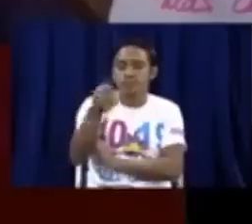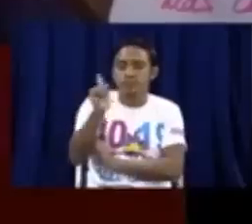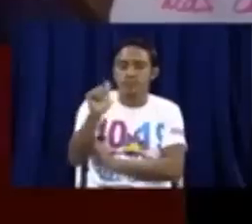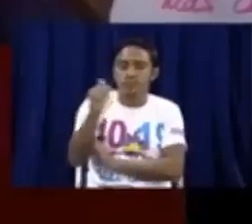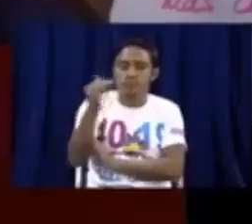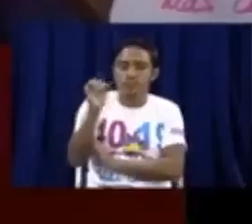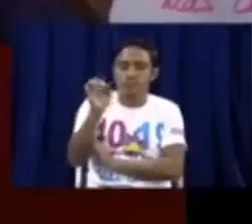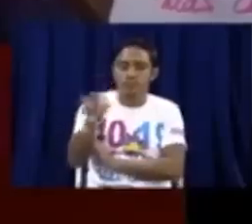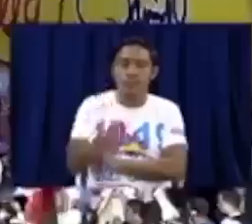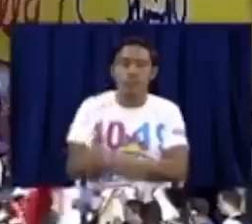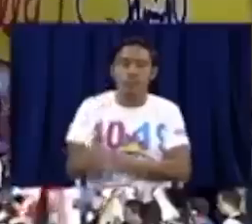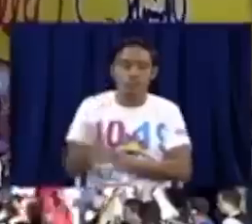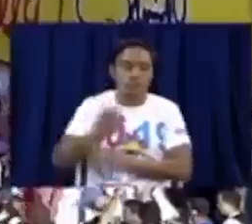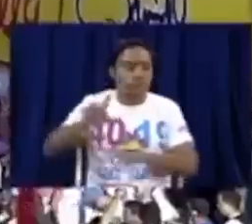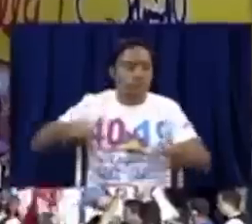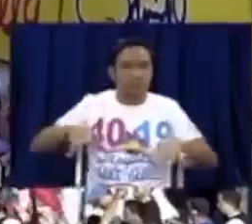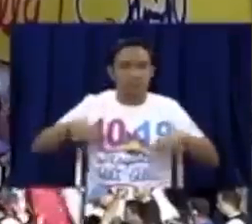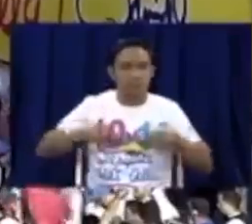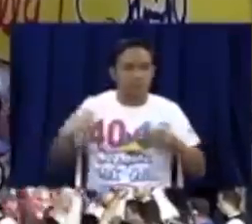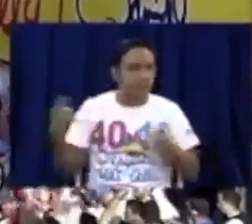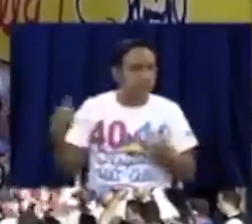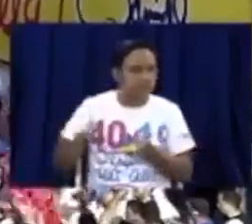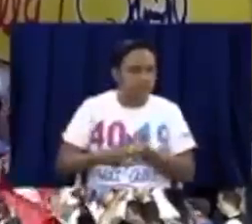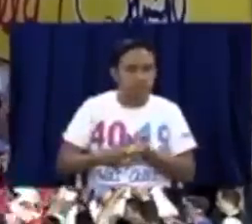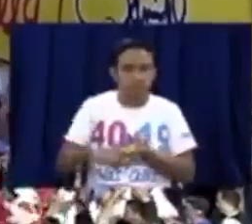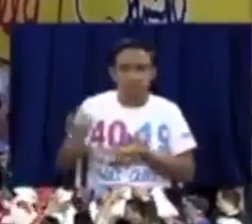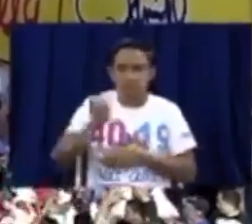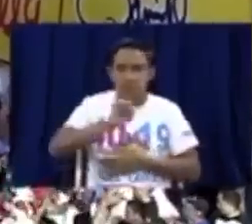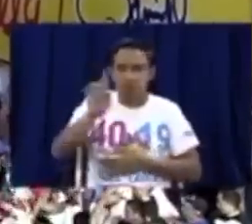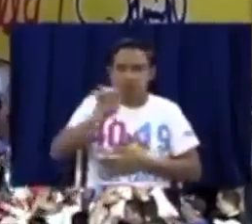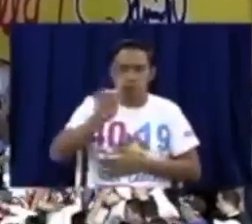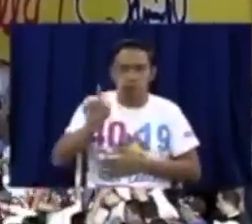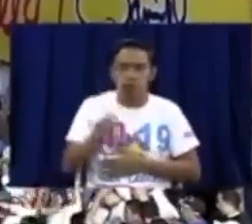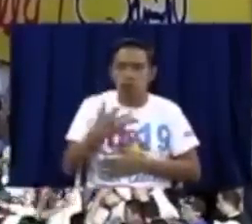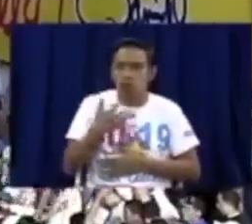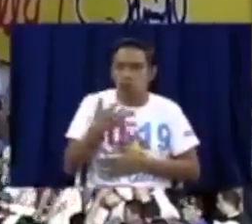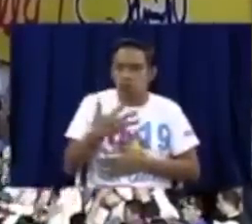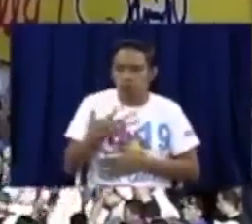no podemos admitir sanciones,